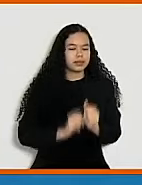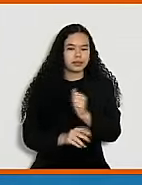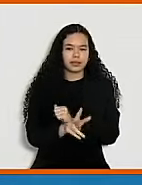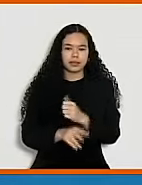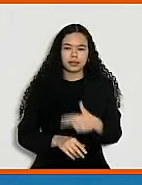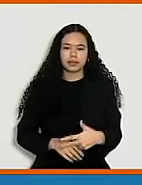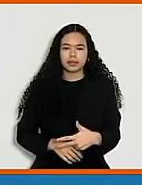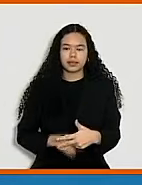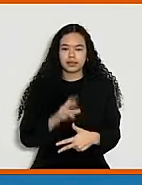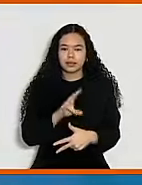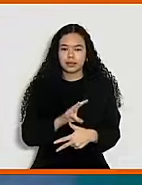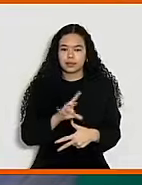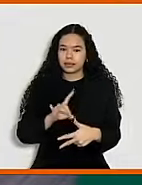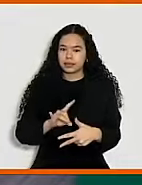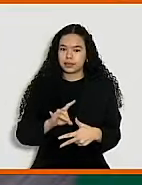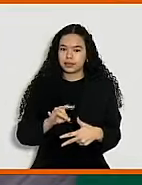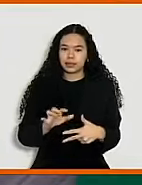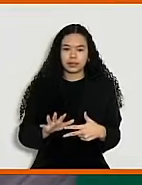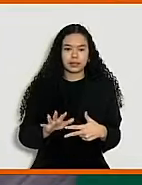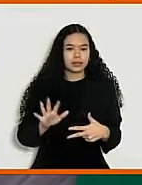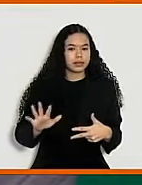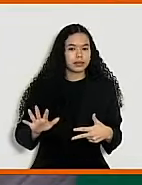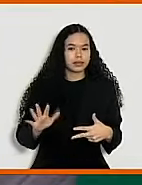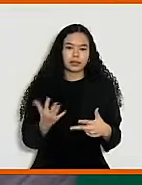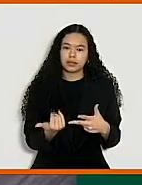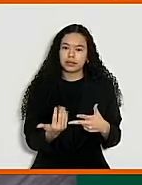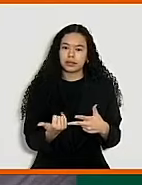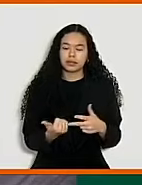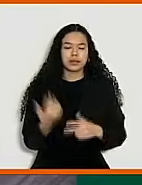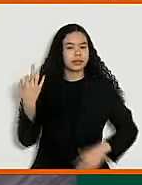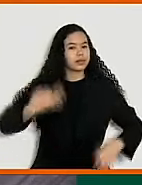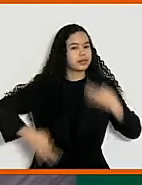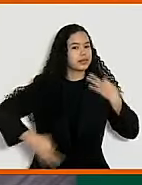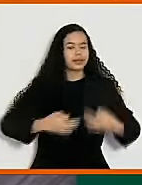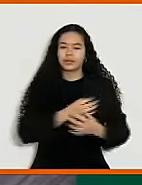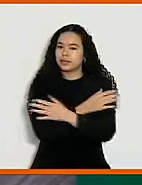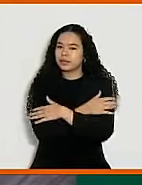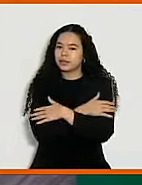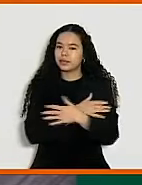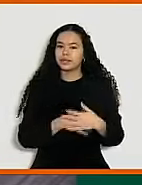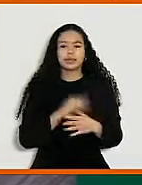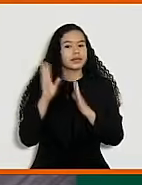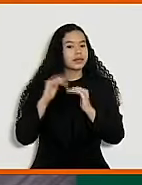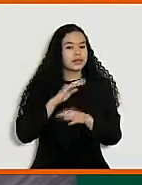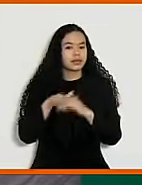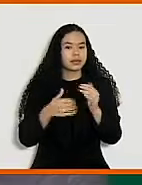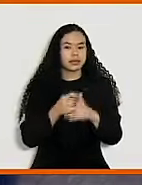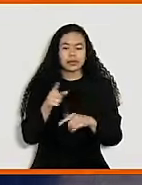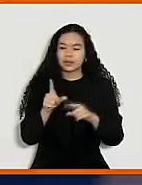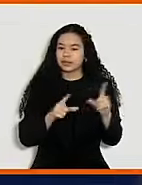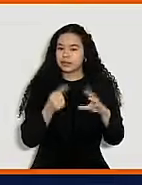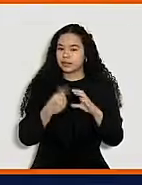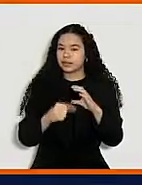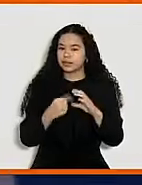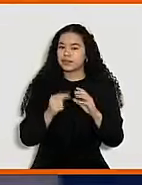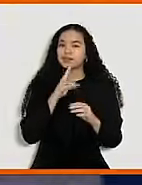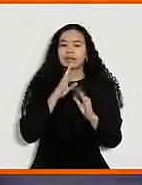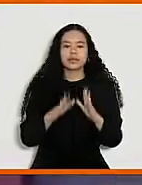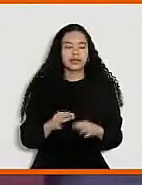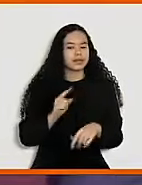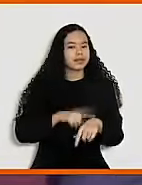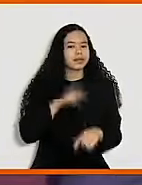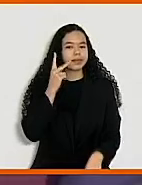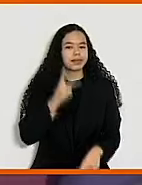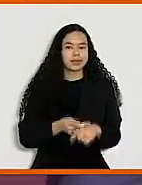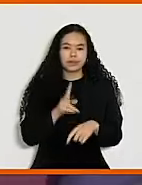3. 78, 55 y 15. Muchas felicidades. Espero que estés listo con tu guía catracha en mano para conocer los dos